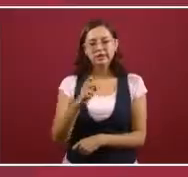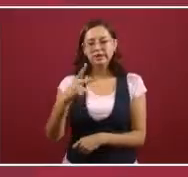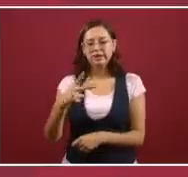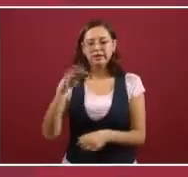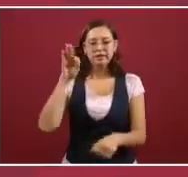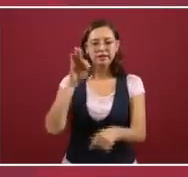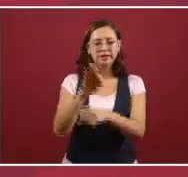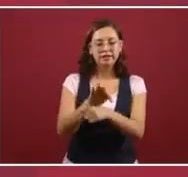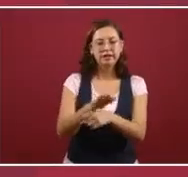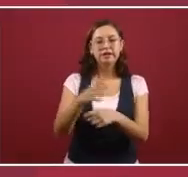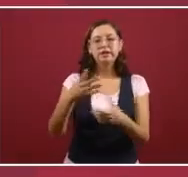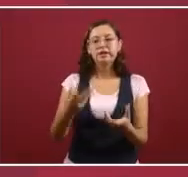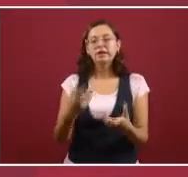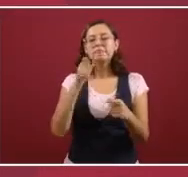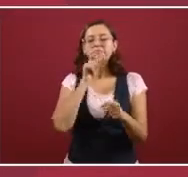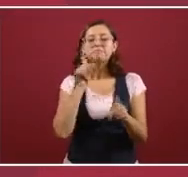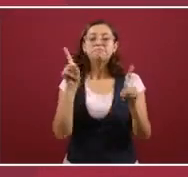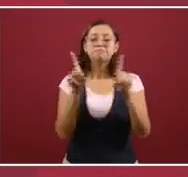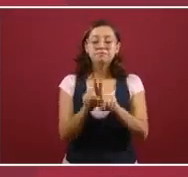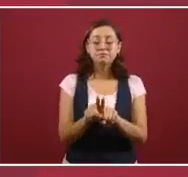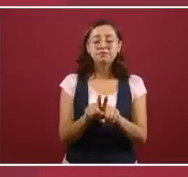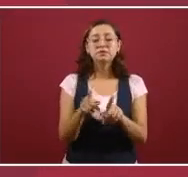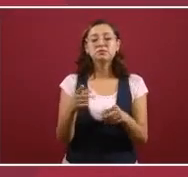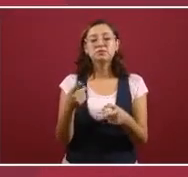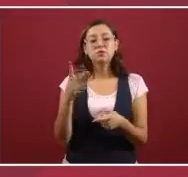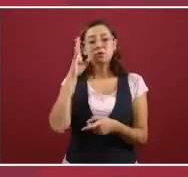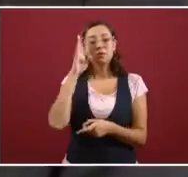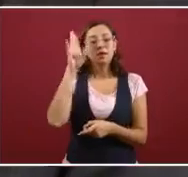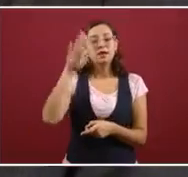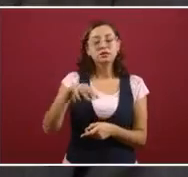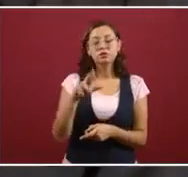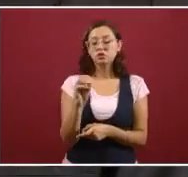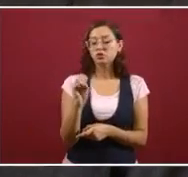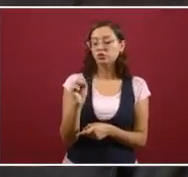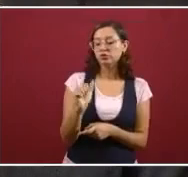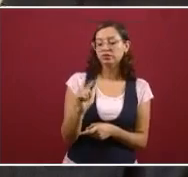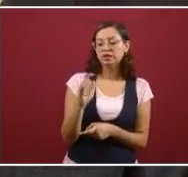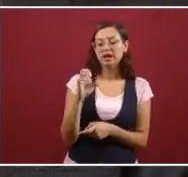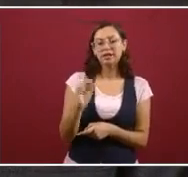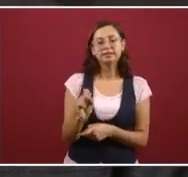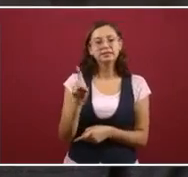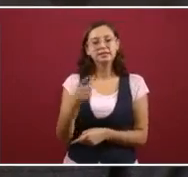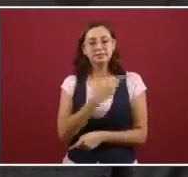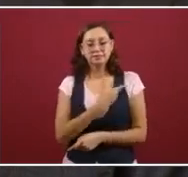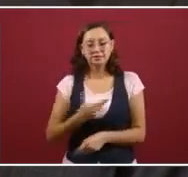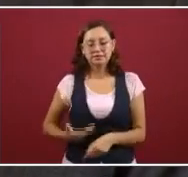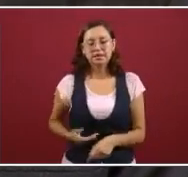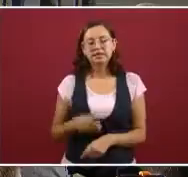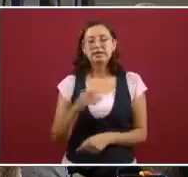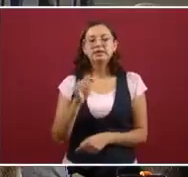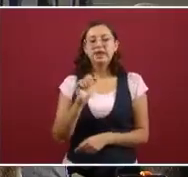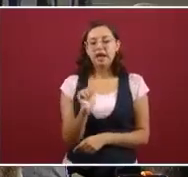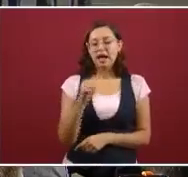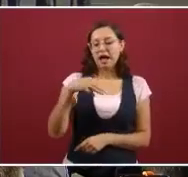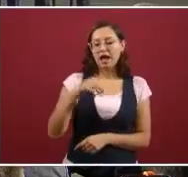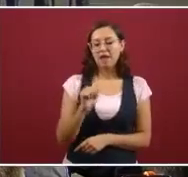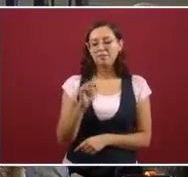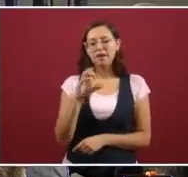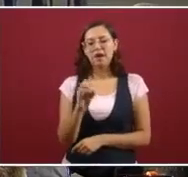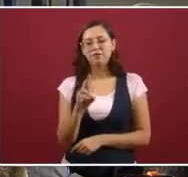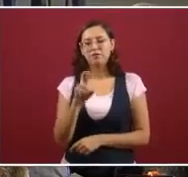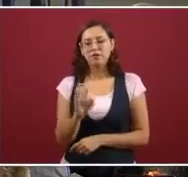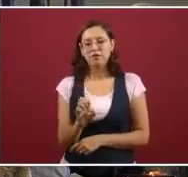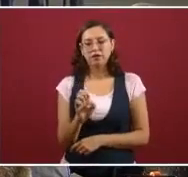y el maestro Bernardo González Rosas, que es el presidente de AMAFORE. Entonces, vamos